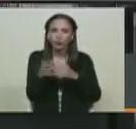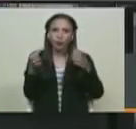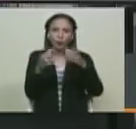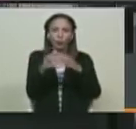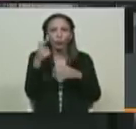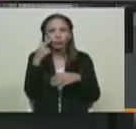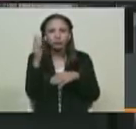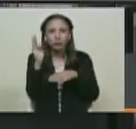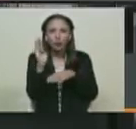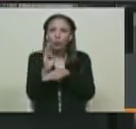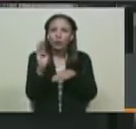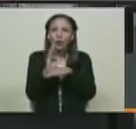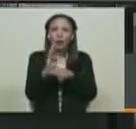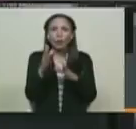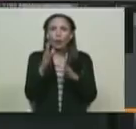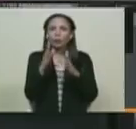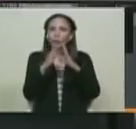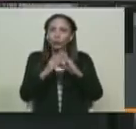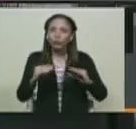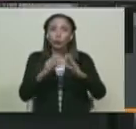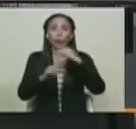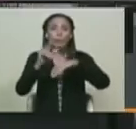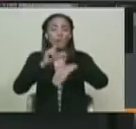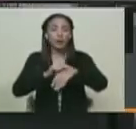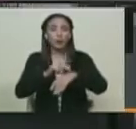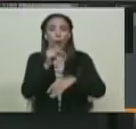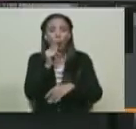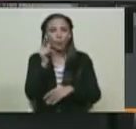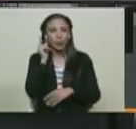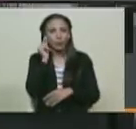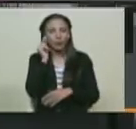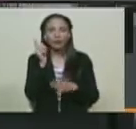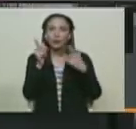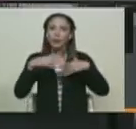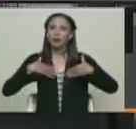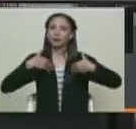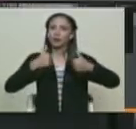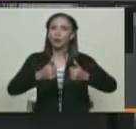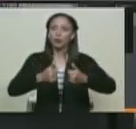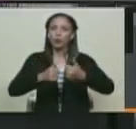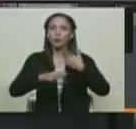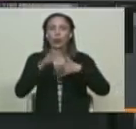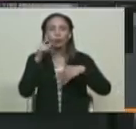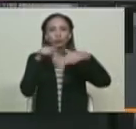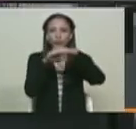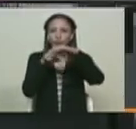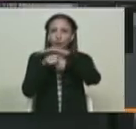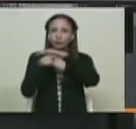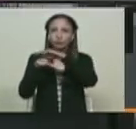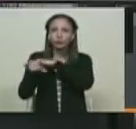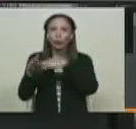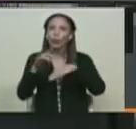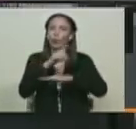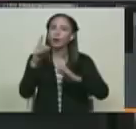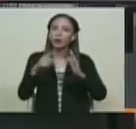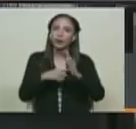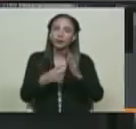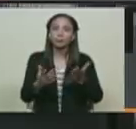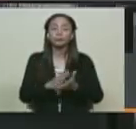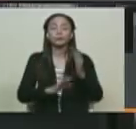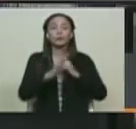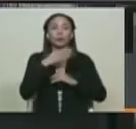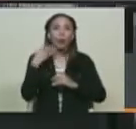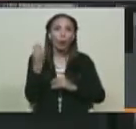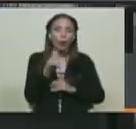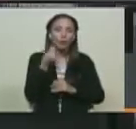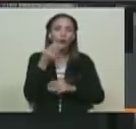vanguardia, los médicos, las médicas y el personal de salud de barrio adentro en la vanguardia, los jóvenes